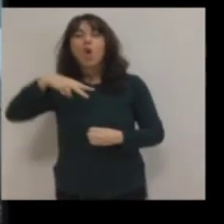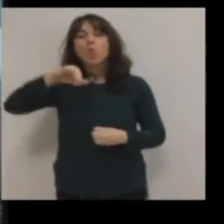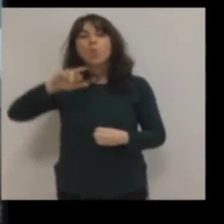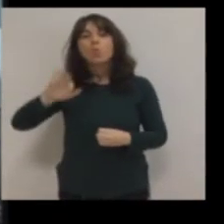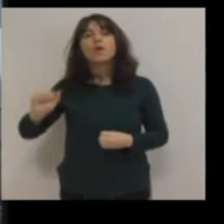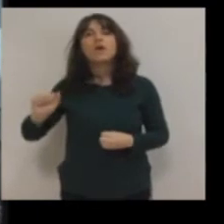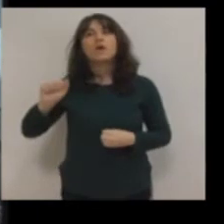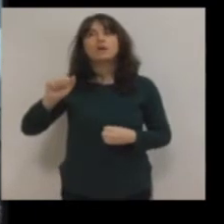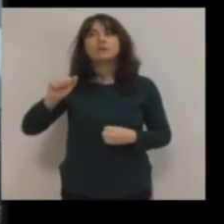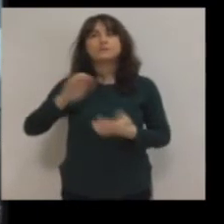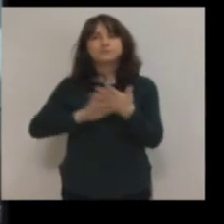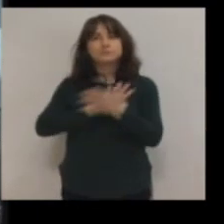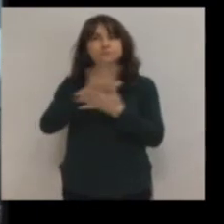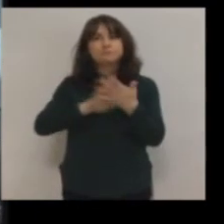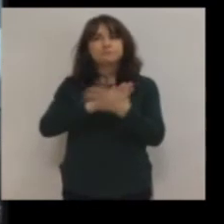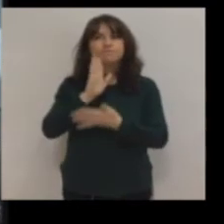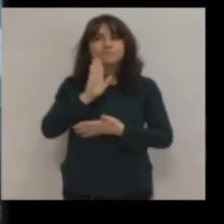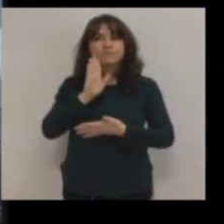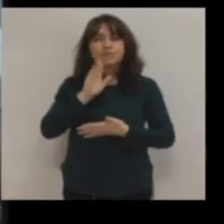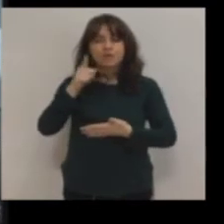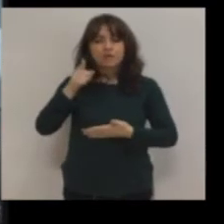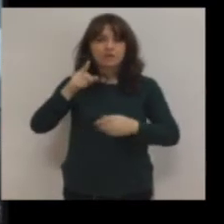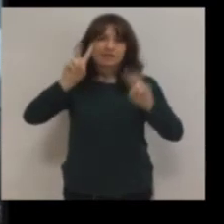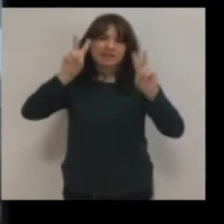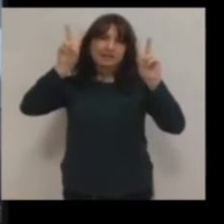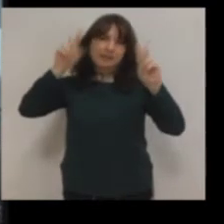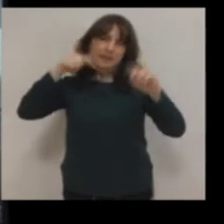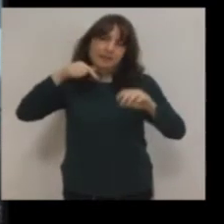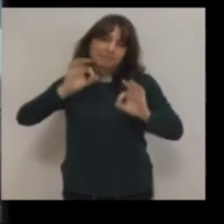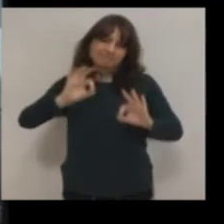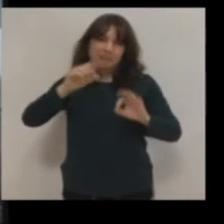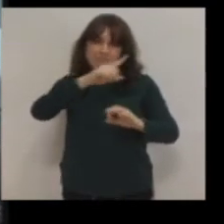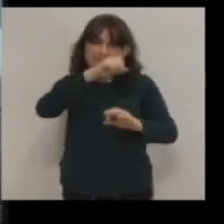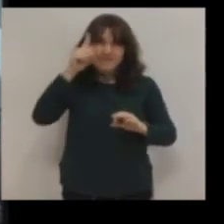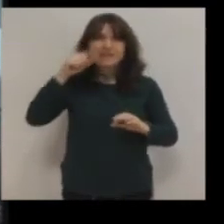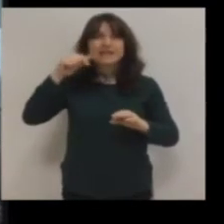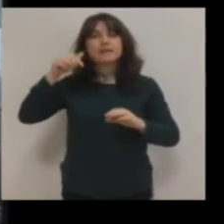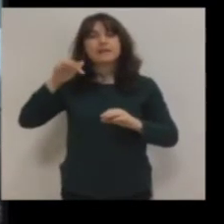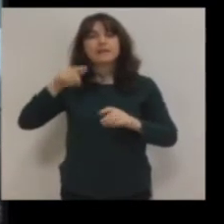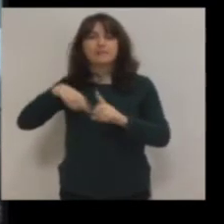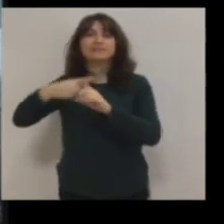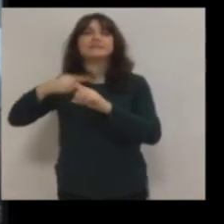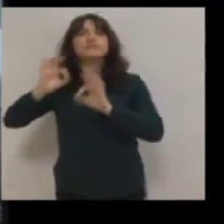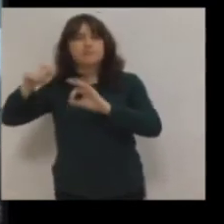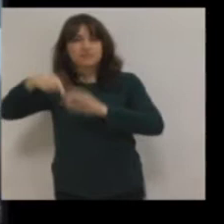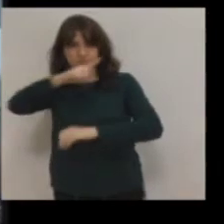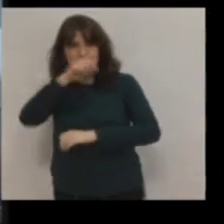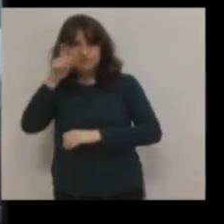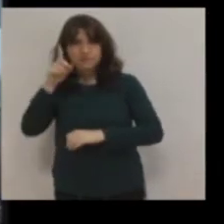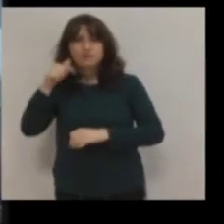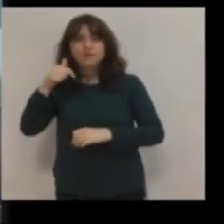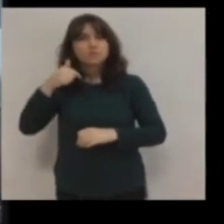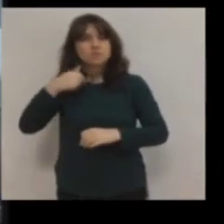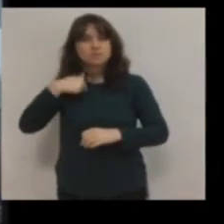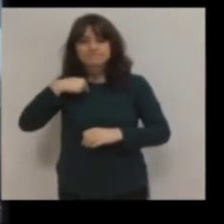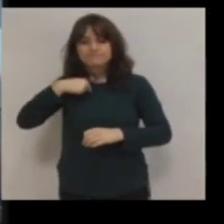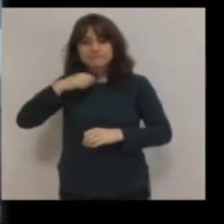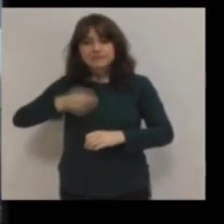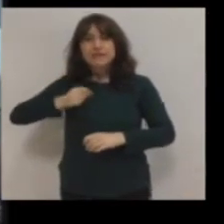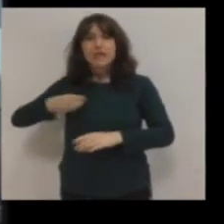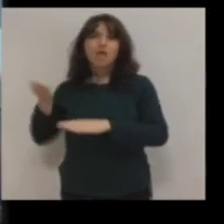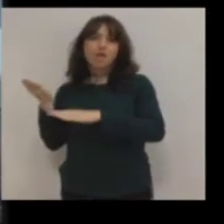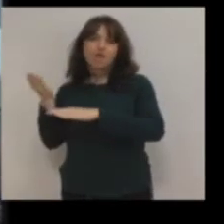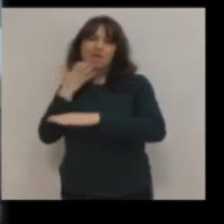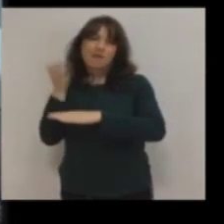hablado en concreto de Madrid y la especialización en Madrid. Pero yo siempre pongo el ejemplo de una ciudad pequeña, por